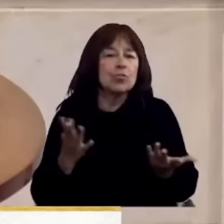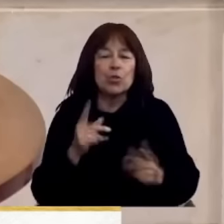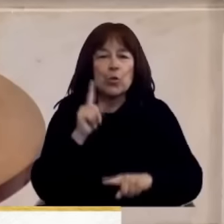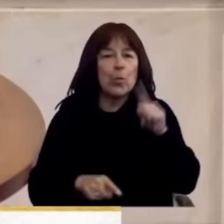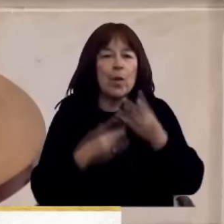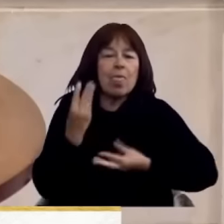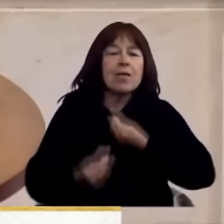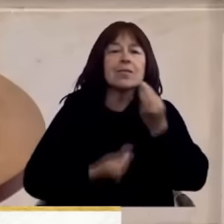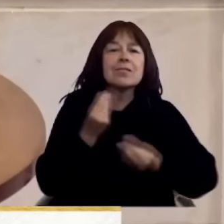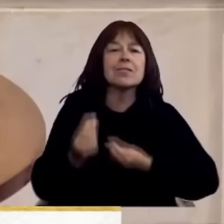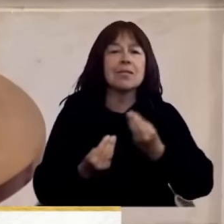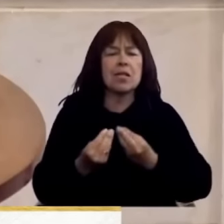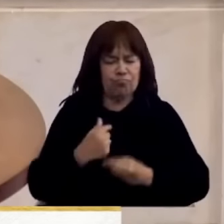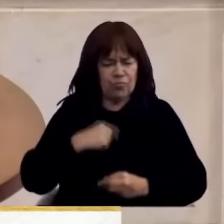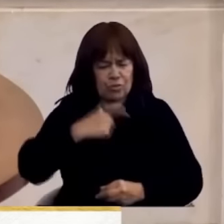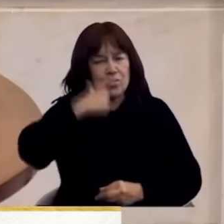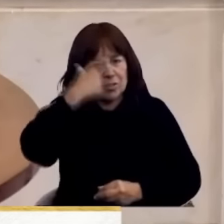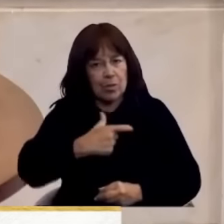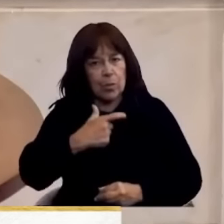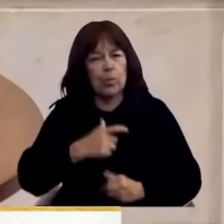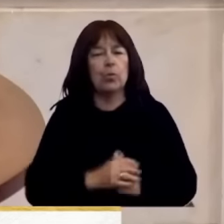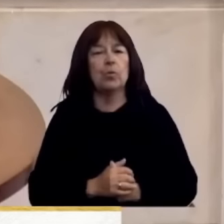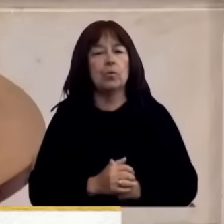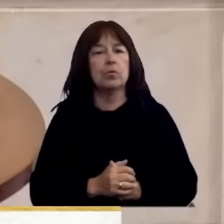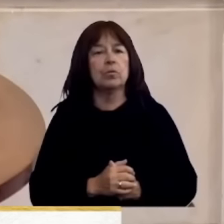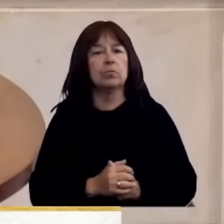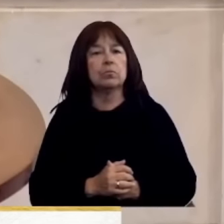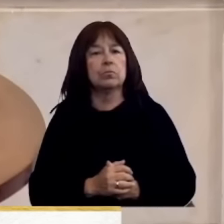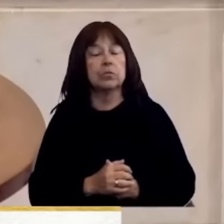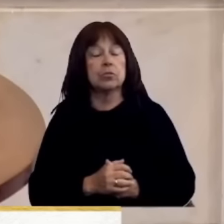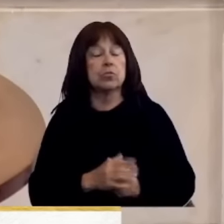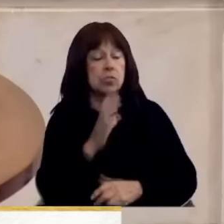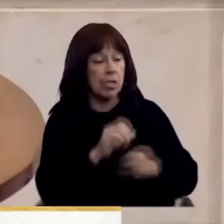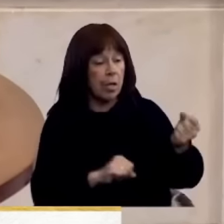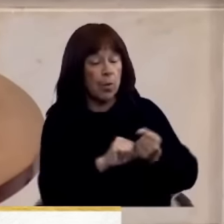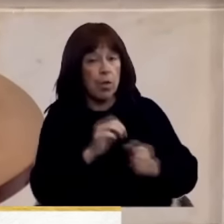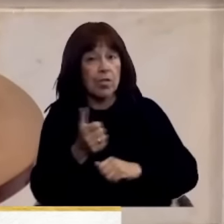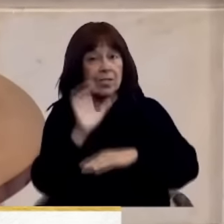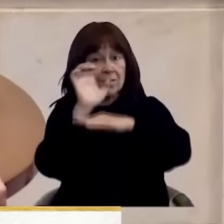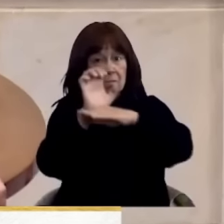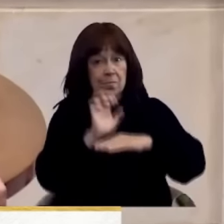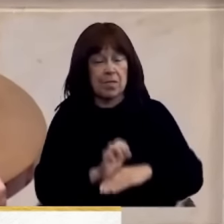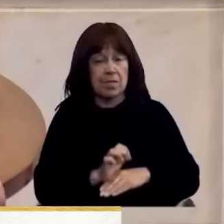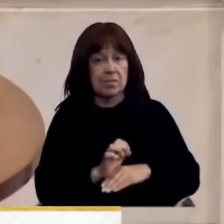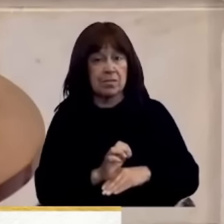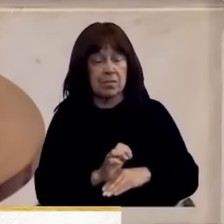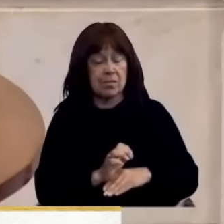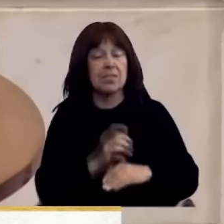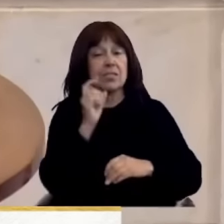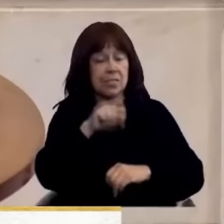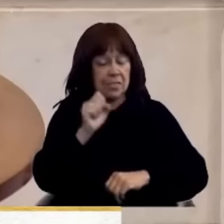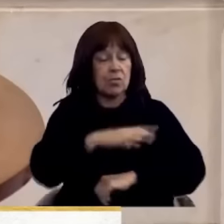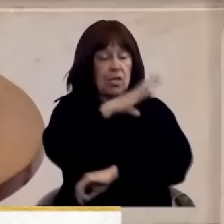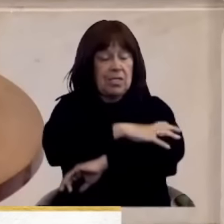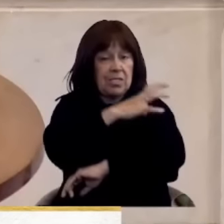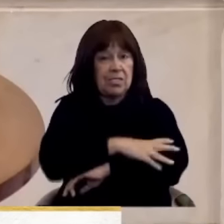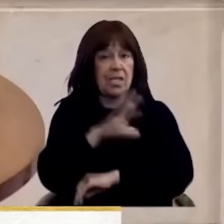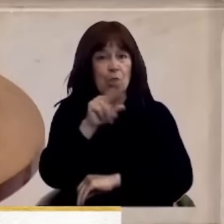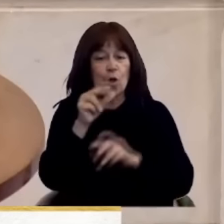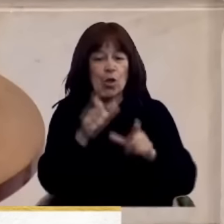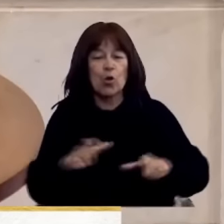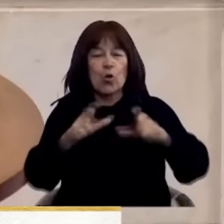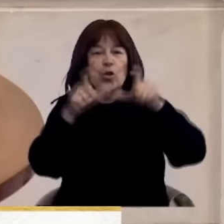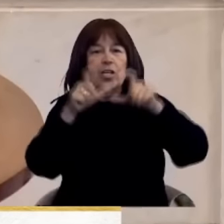hacer. Y estoy seguro y vaticino, los que han favorecido a otras empresas sí son la Cancillería, no el Congreso ni quienes